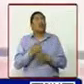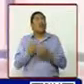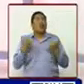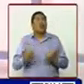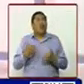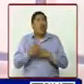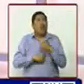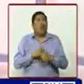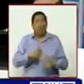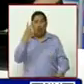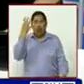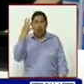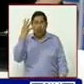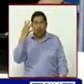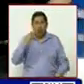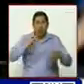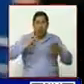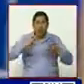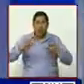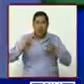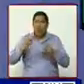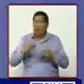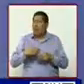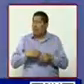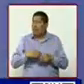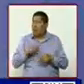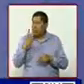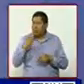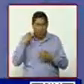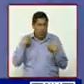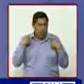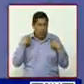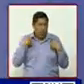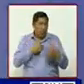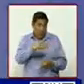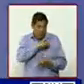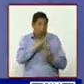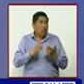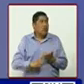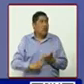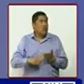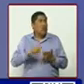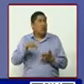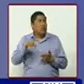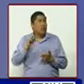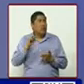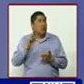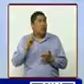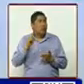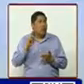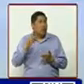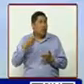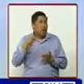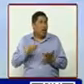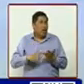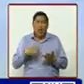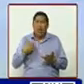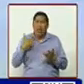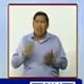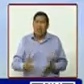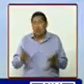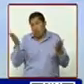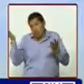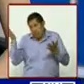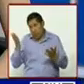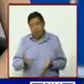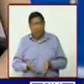año. Cuatro. Entre ellos un español, un portugués, un argentino. Y aquel ha representado. No, pero